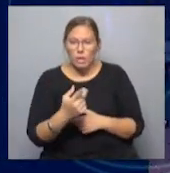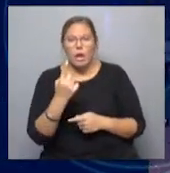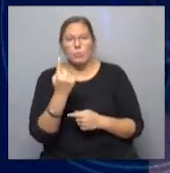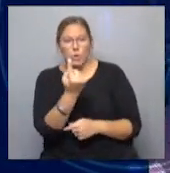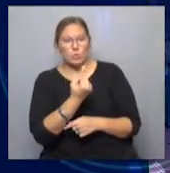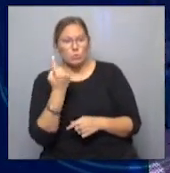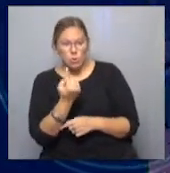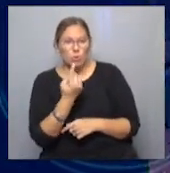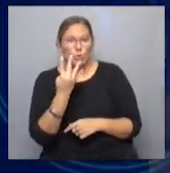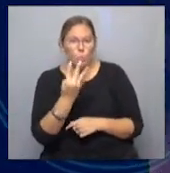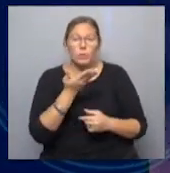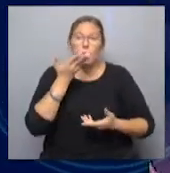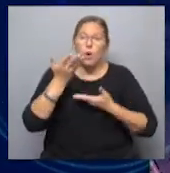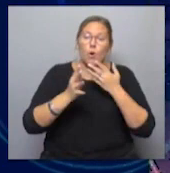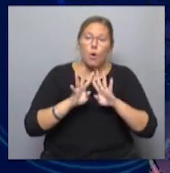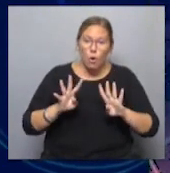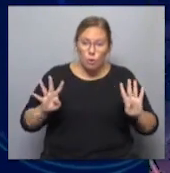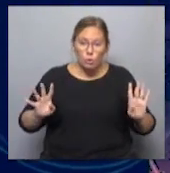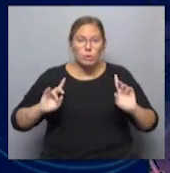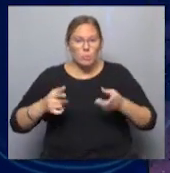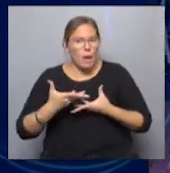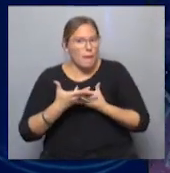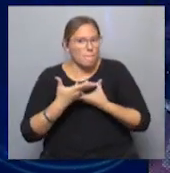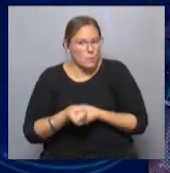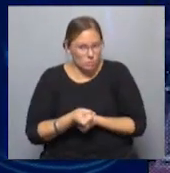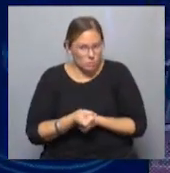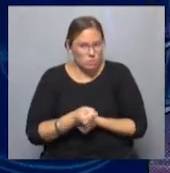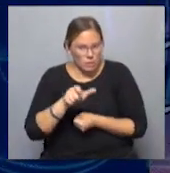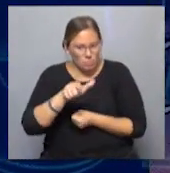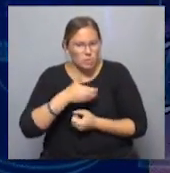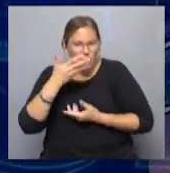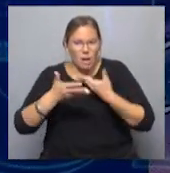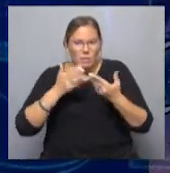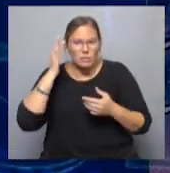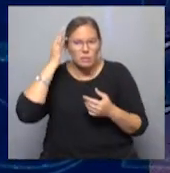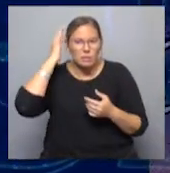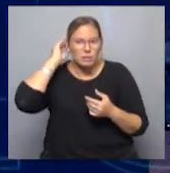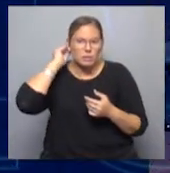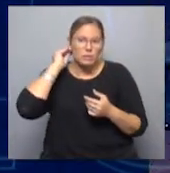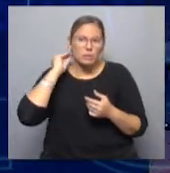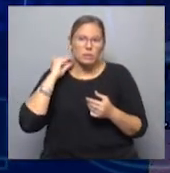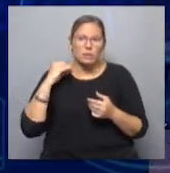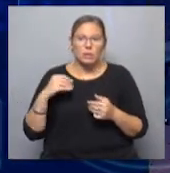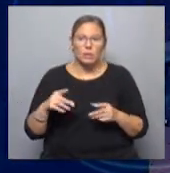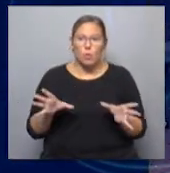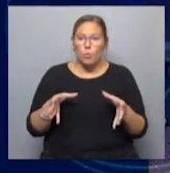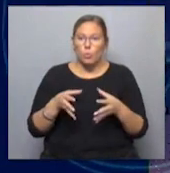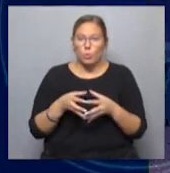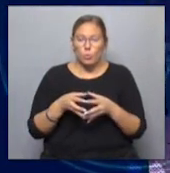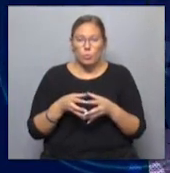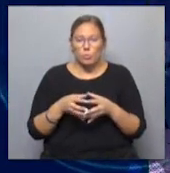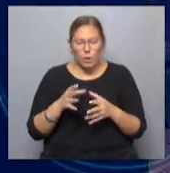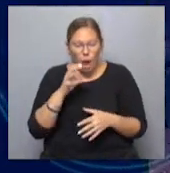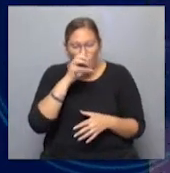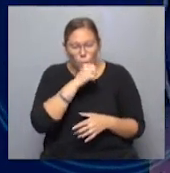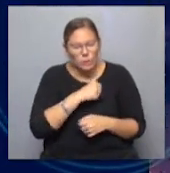solistas, el coro que apoya muchísimo, y obviamente una banda que sostiene todo